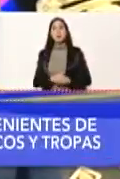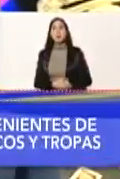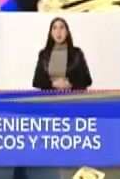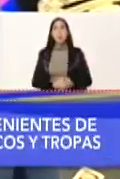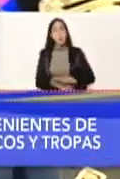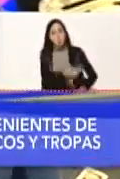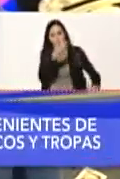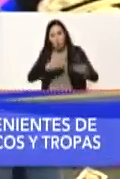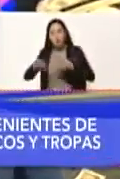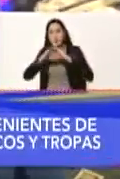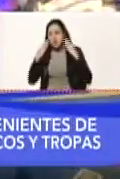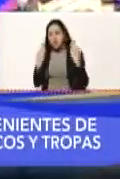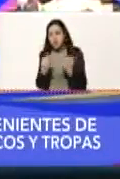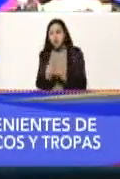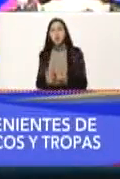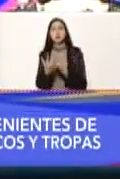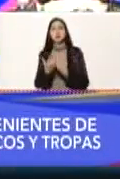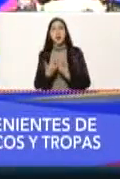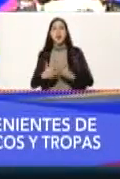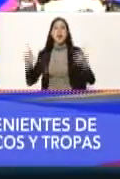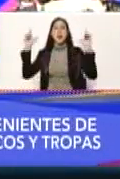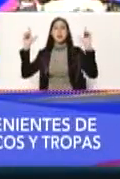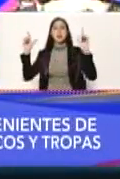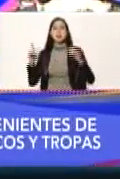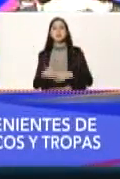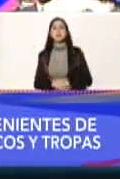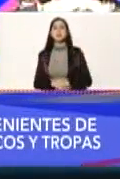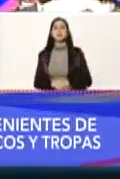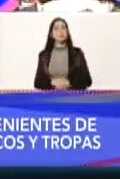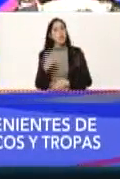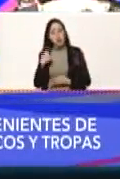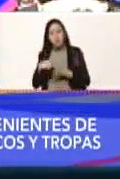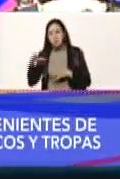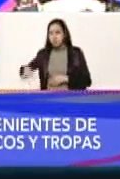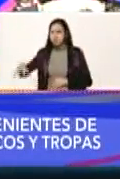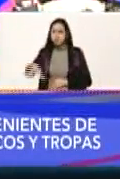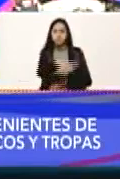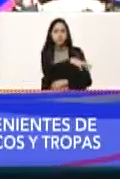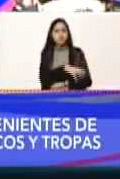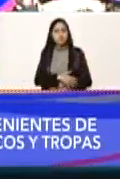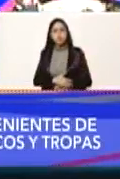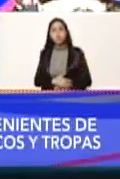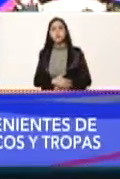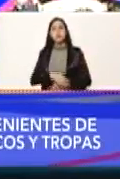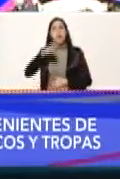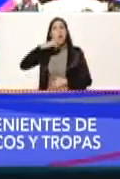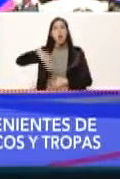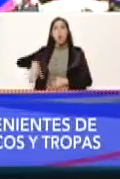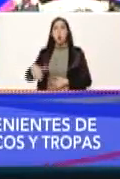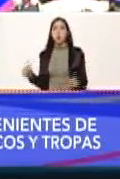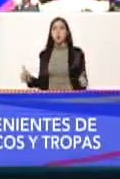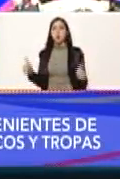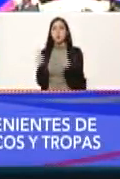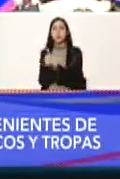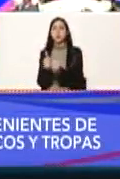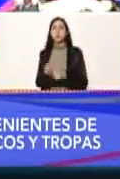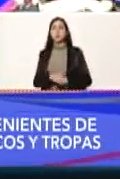compartir con sus familiares en sus regiones, al calor de los pueblos.